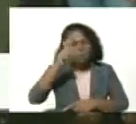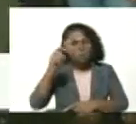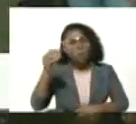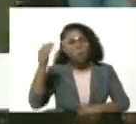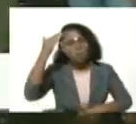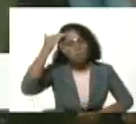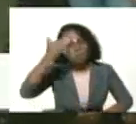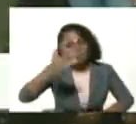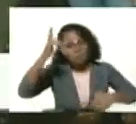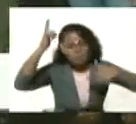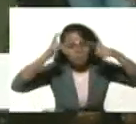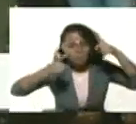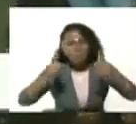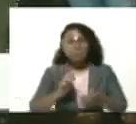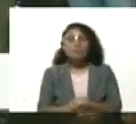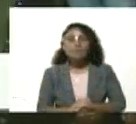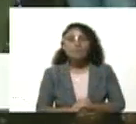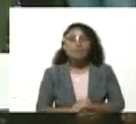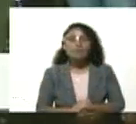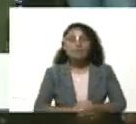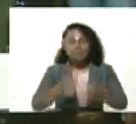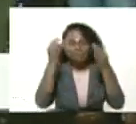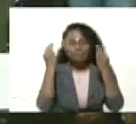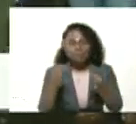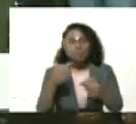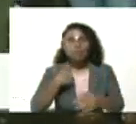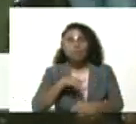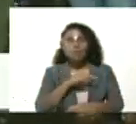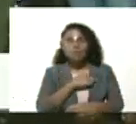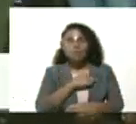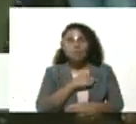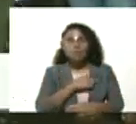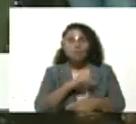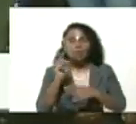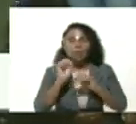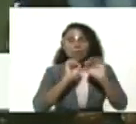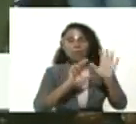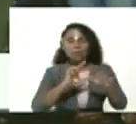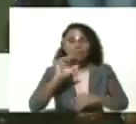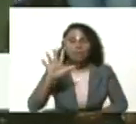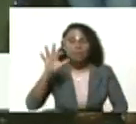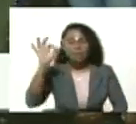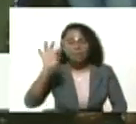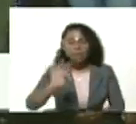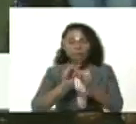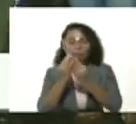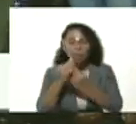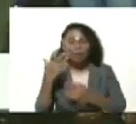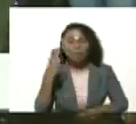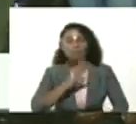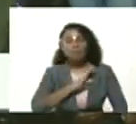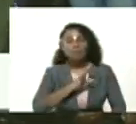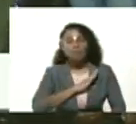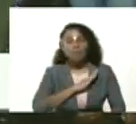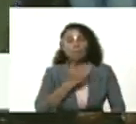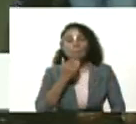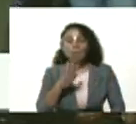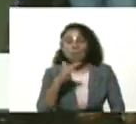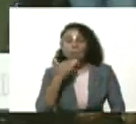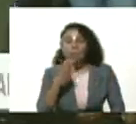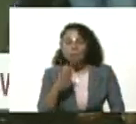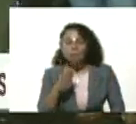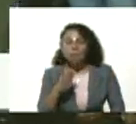comandante Chávez. Y seguro estamos que estas 85 familias tendrán